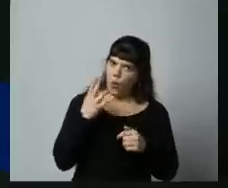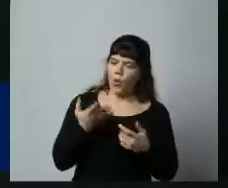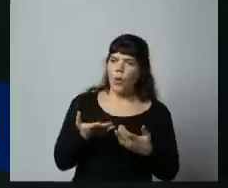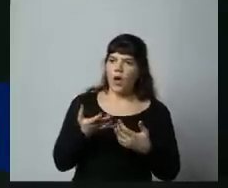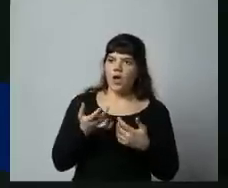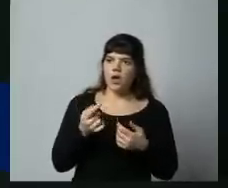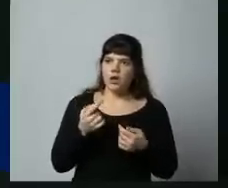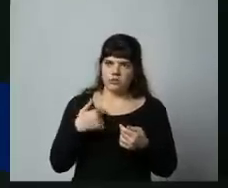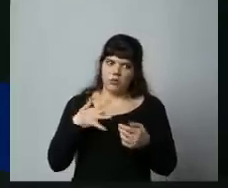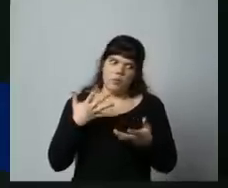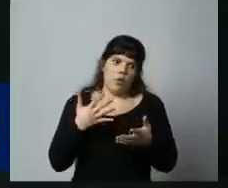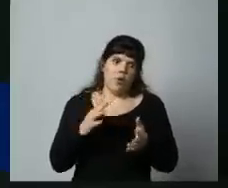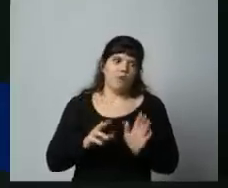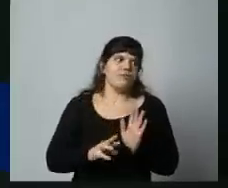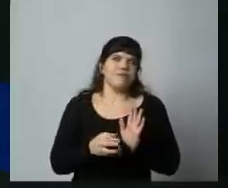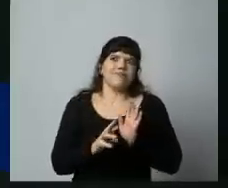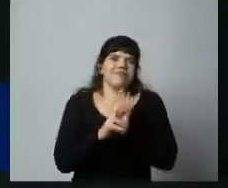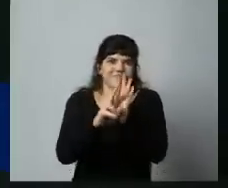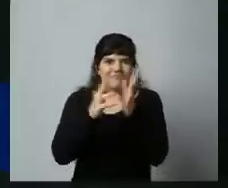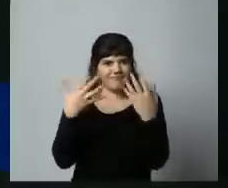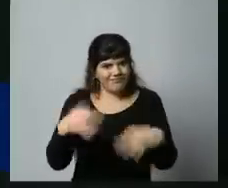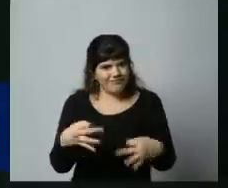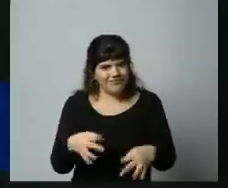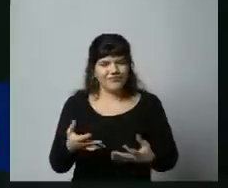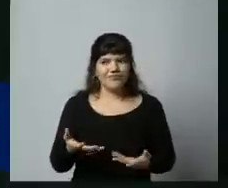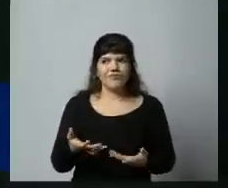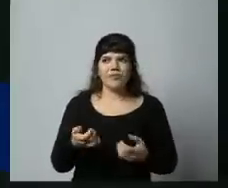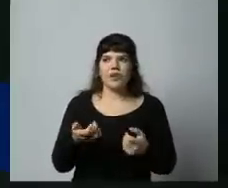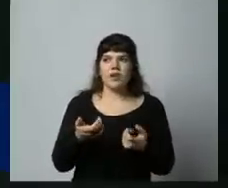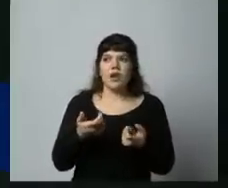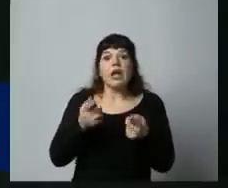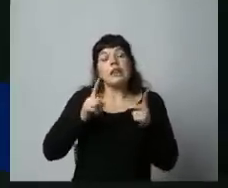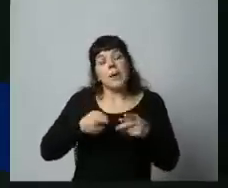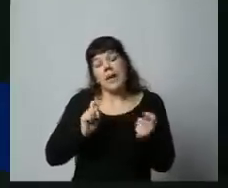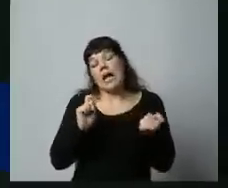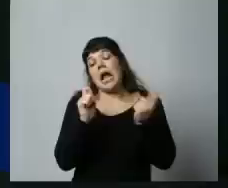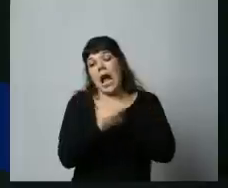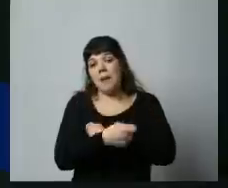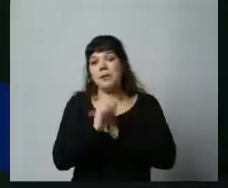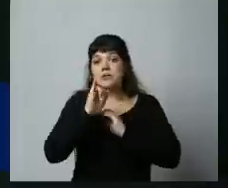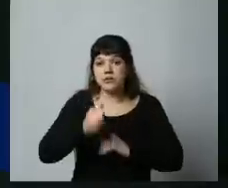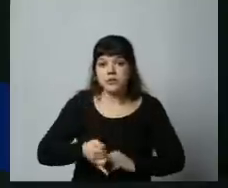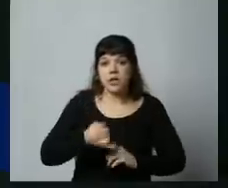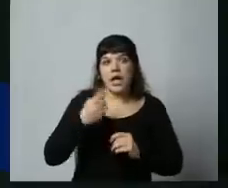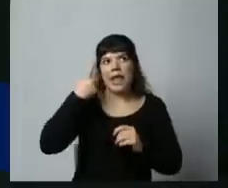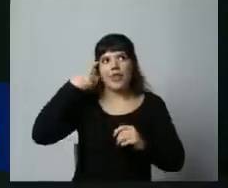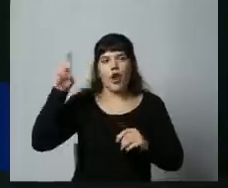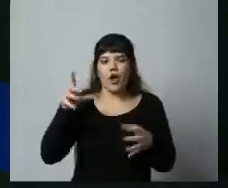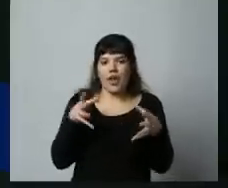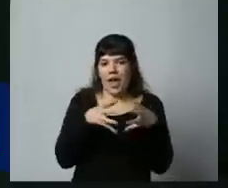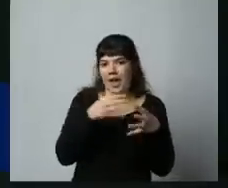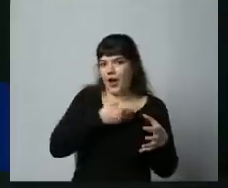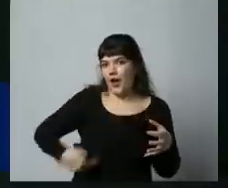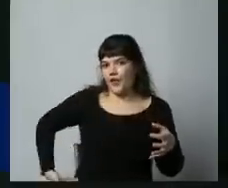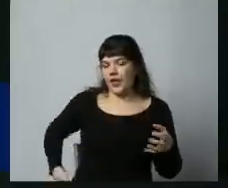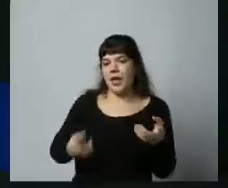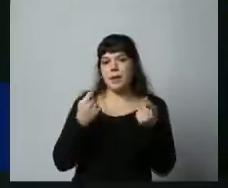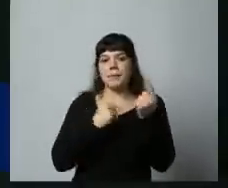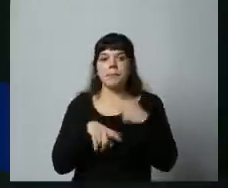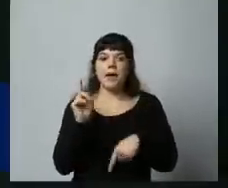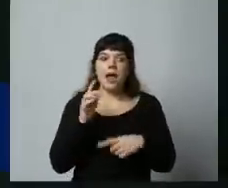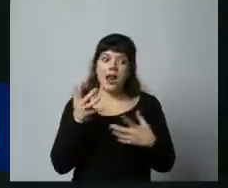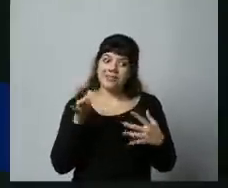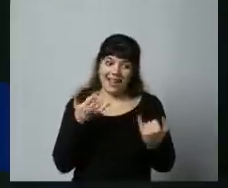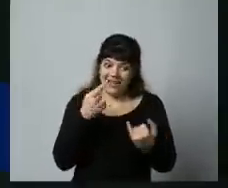como país que se destaca por fuera sin embargo hay que decir que también hubo un cambio de signo ideológico Y eso rápidamente se está